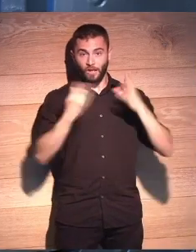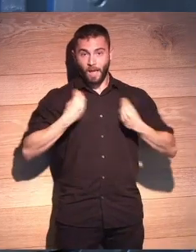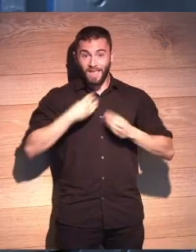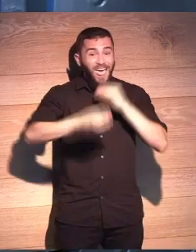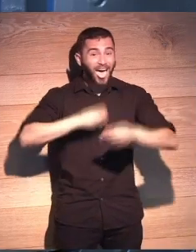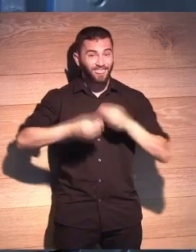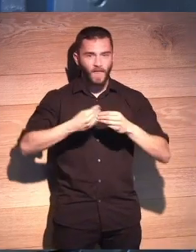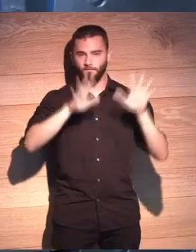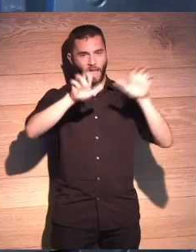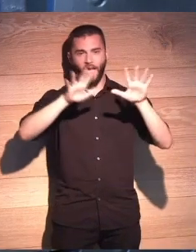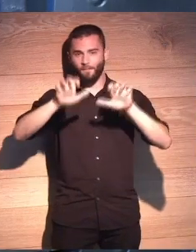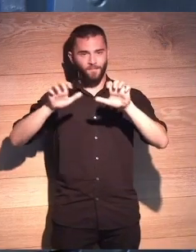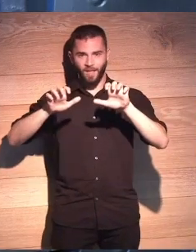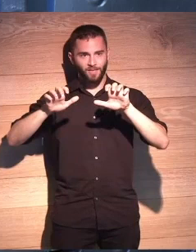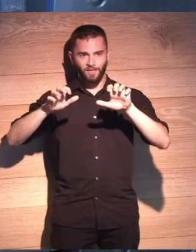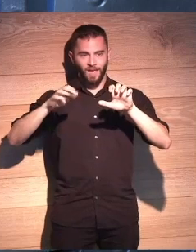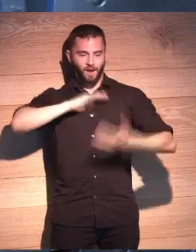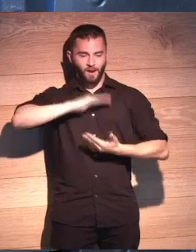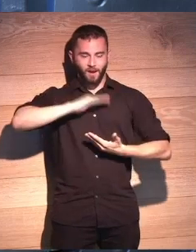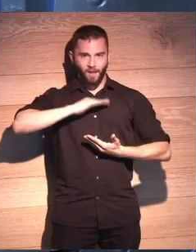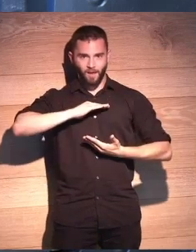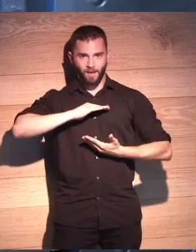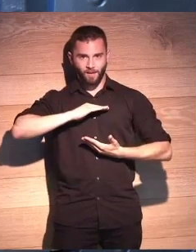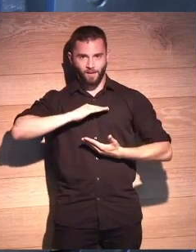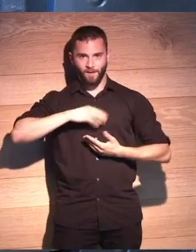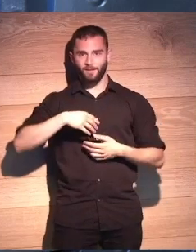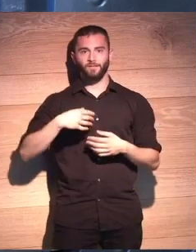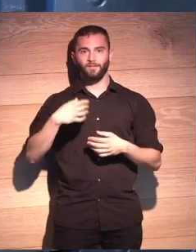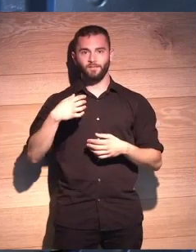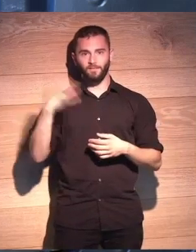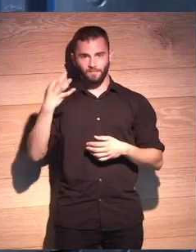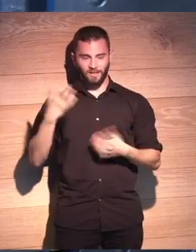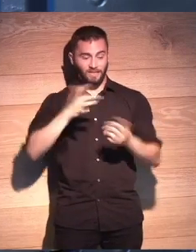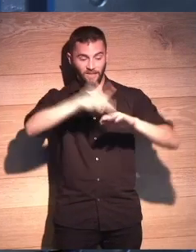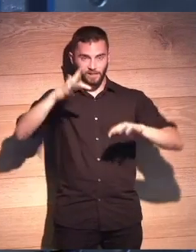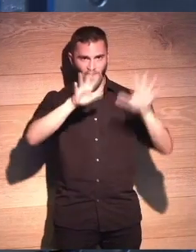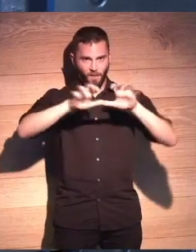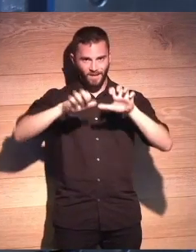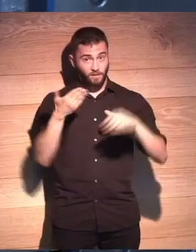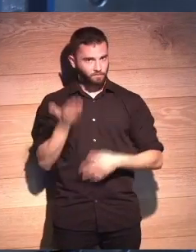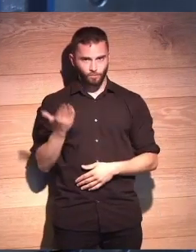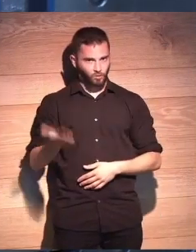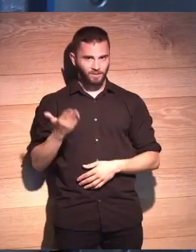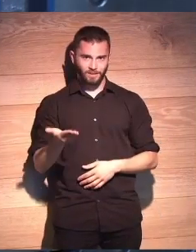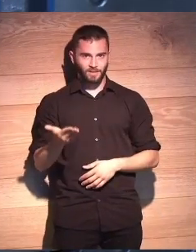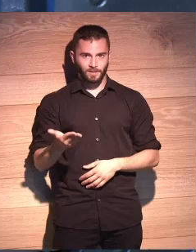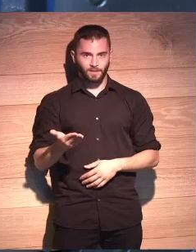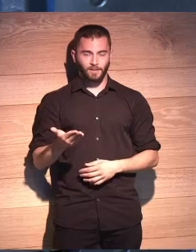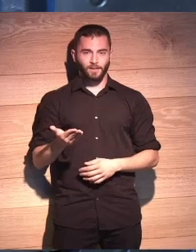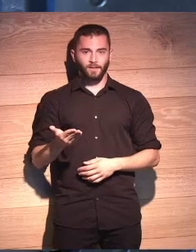que aprender habilidades y competencias digitales. Y esto es muy importante